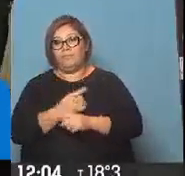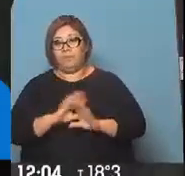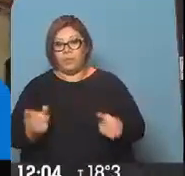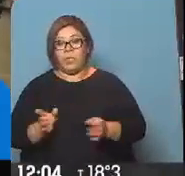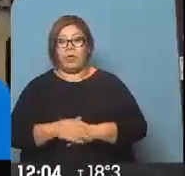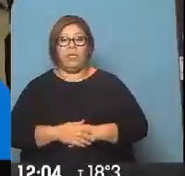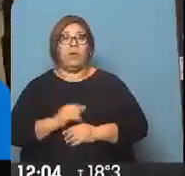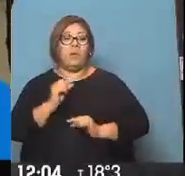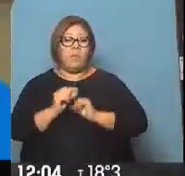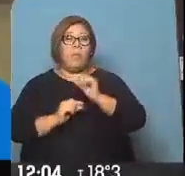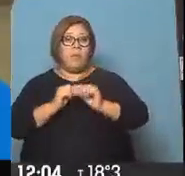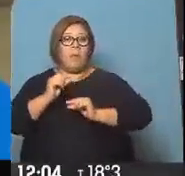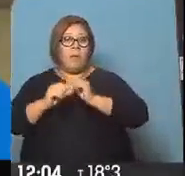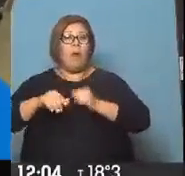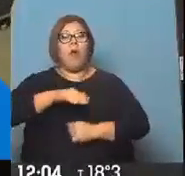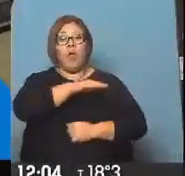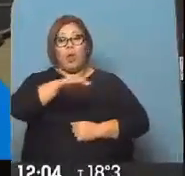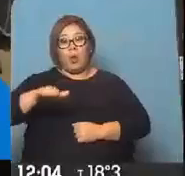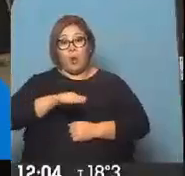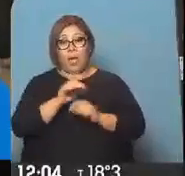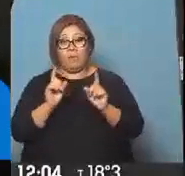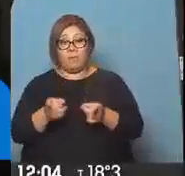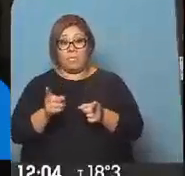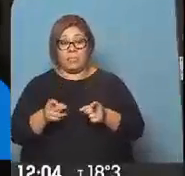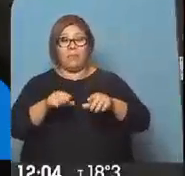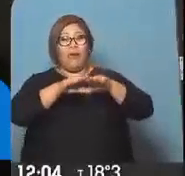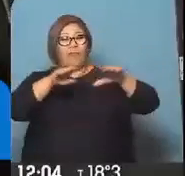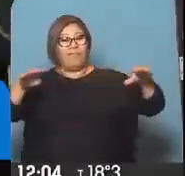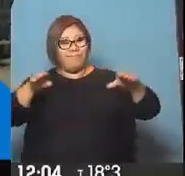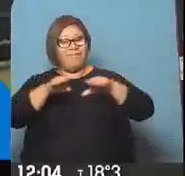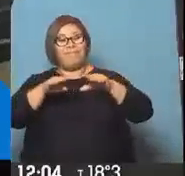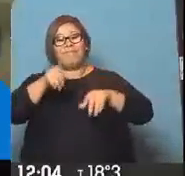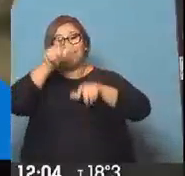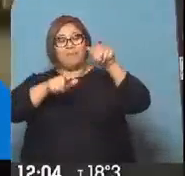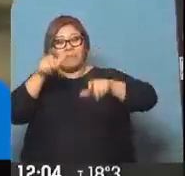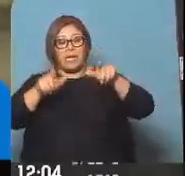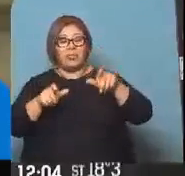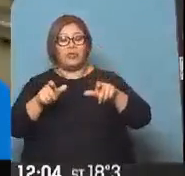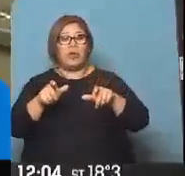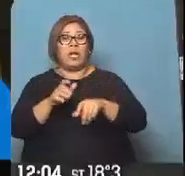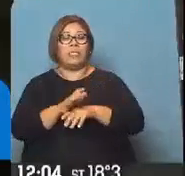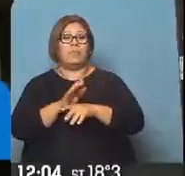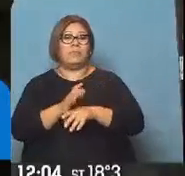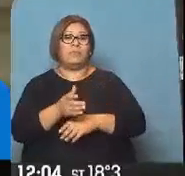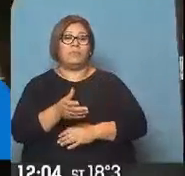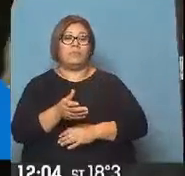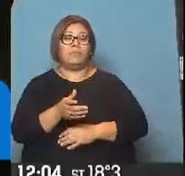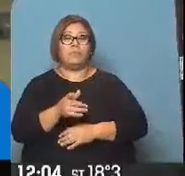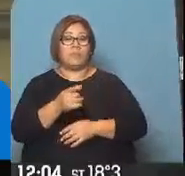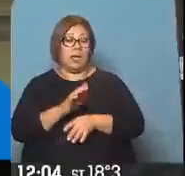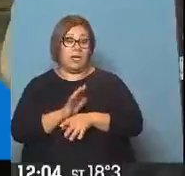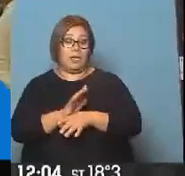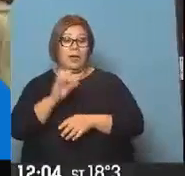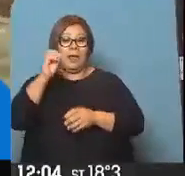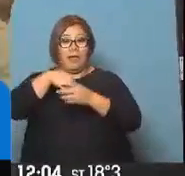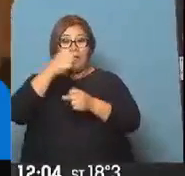poquito el salón y los escritorios del check-in están a la normalidad pero escuchemos lo que señalaban los delegados de